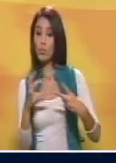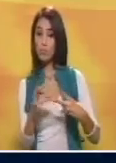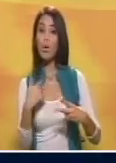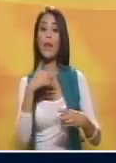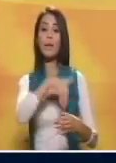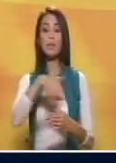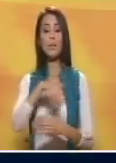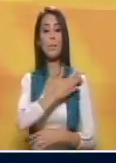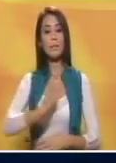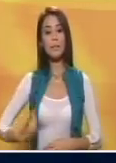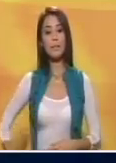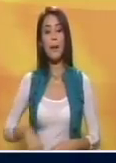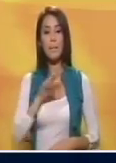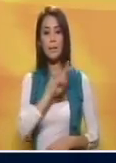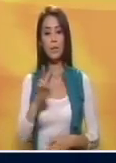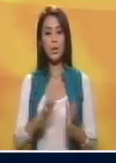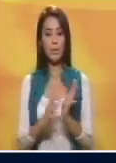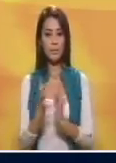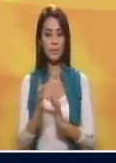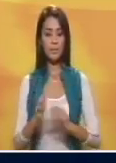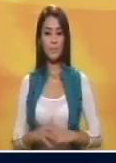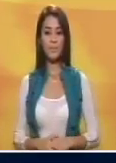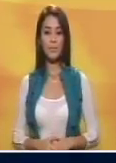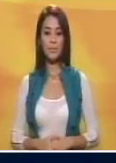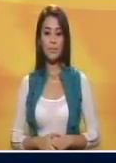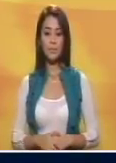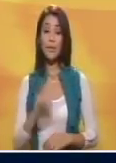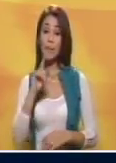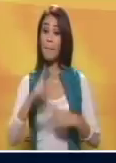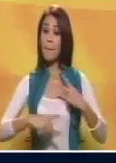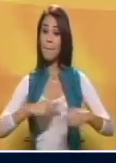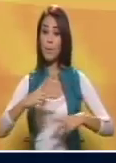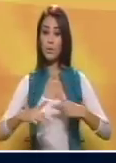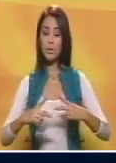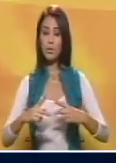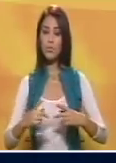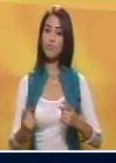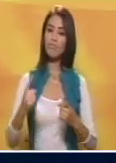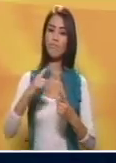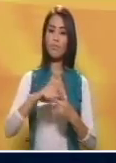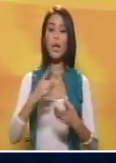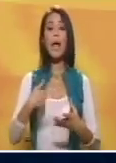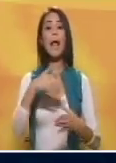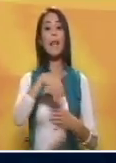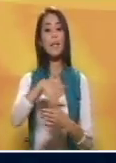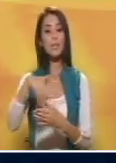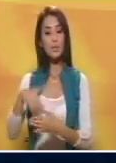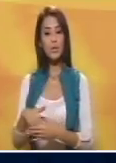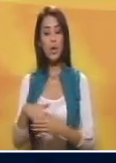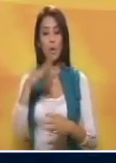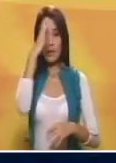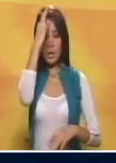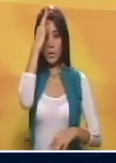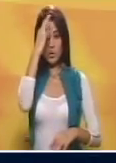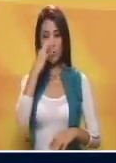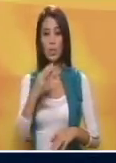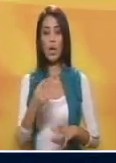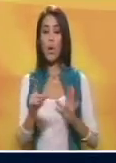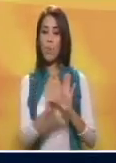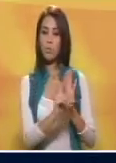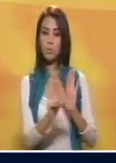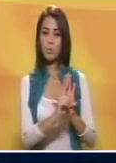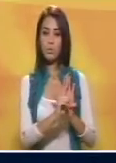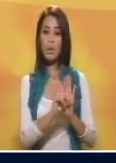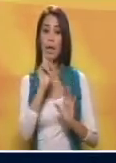elecciones presidenciales del 22 de abril y también ese proceso agregar la elección de los consejos legislativos y